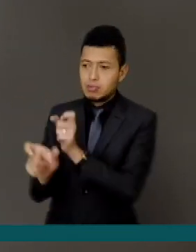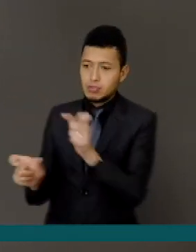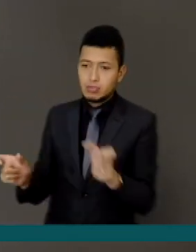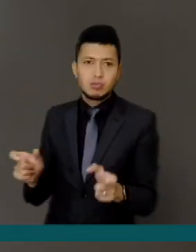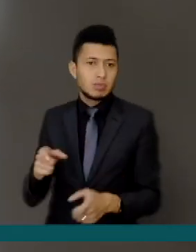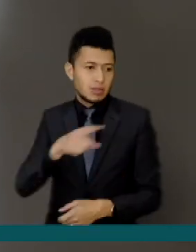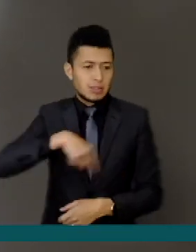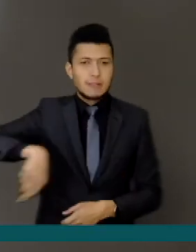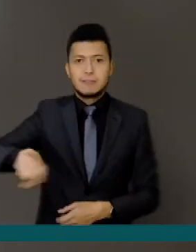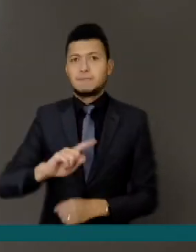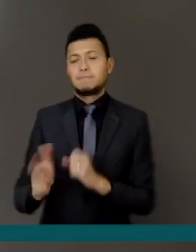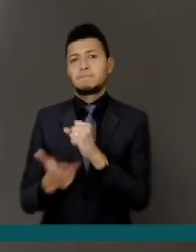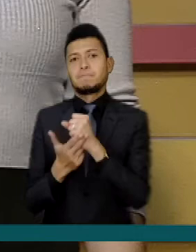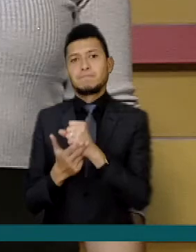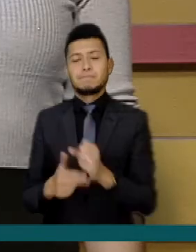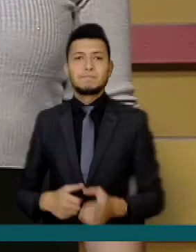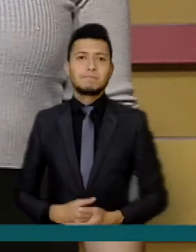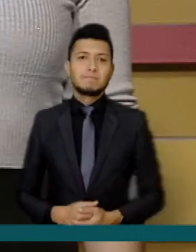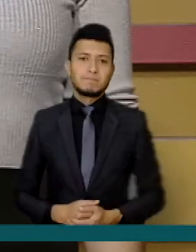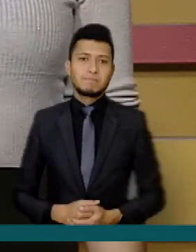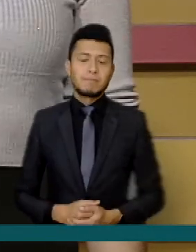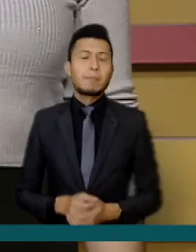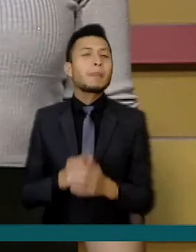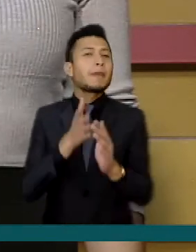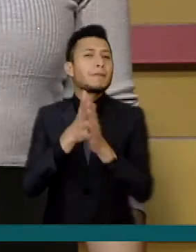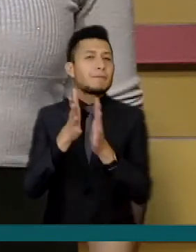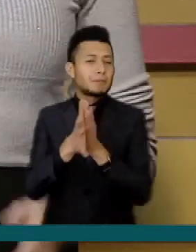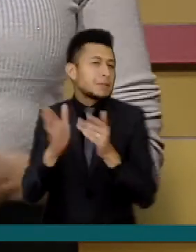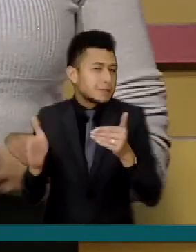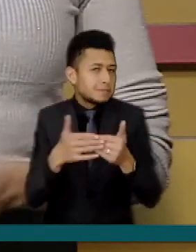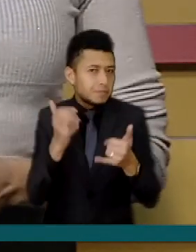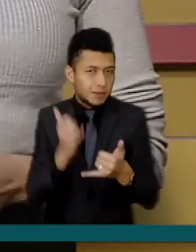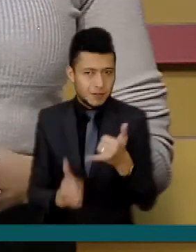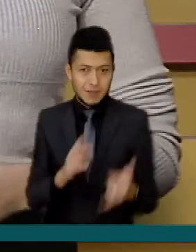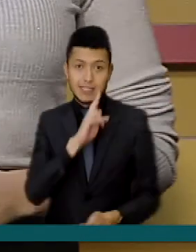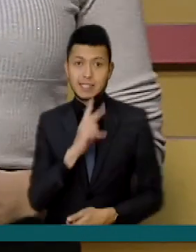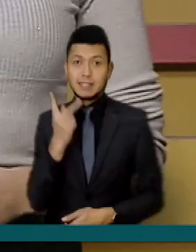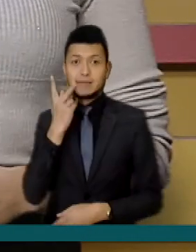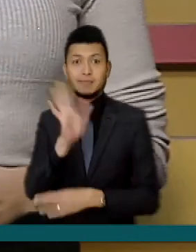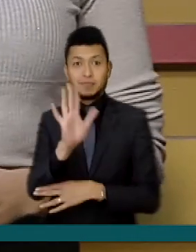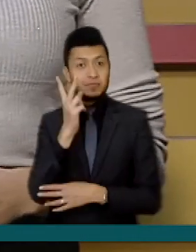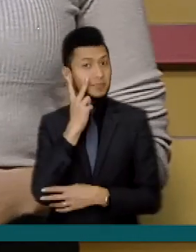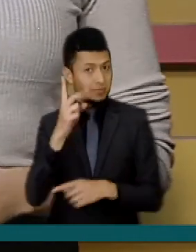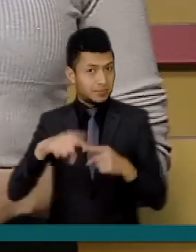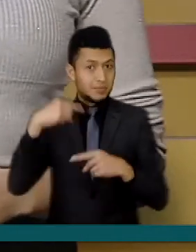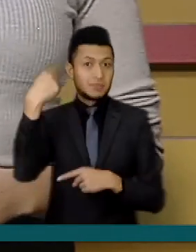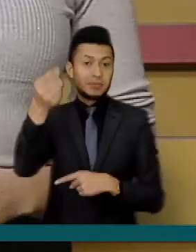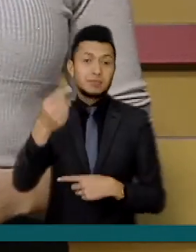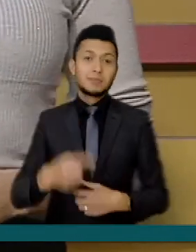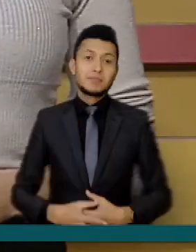al consumidor. Hasta aquí esta información. Se despide Karen Suárez y nos vemos a la próxima.